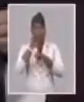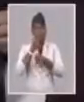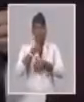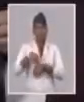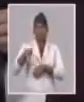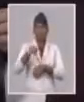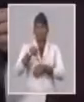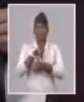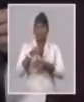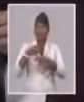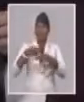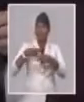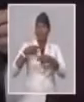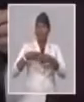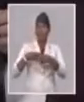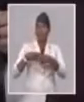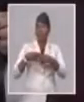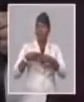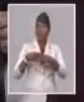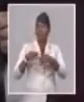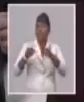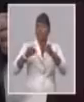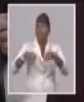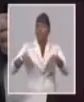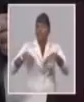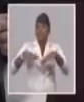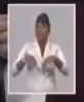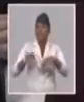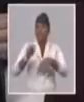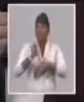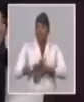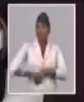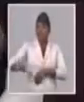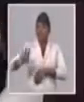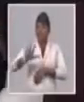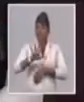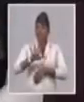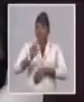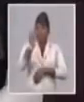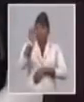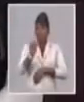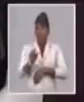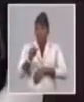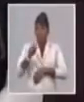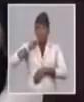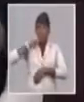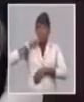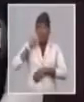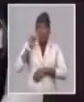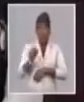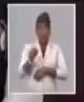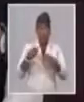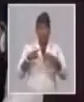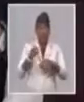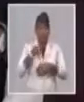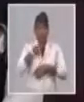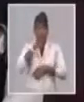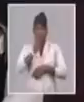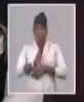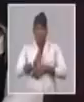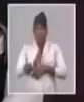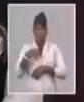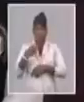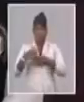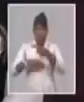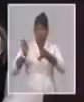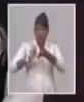que se llama El Dilema Social, del realizador estadounidense Jeff Orlowski. Y dice Rosa que